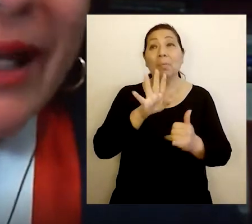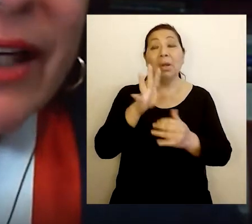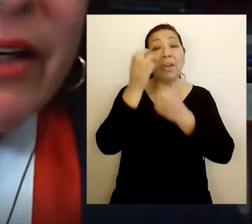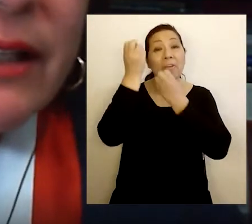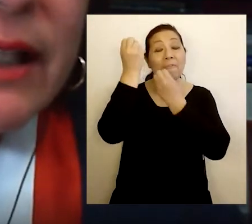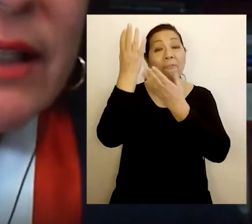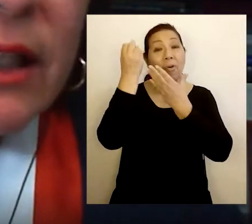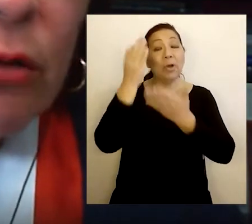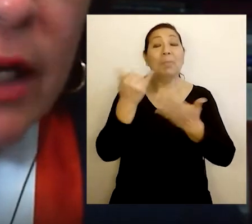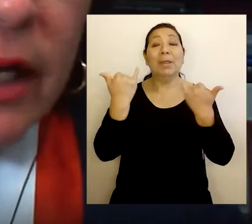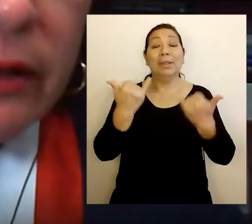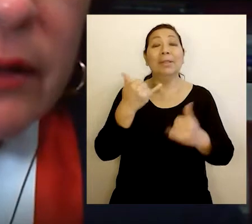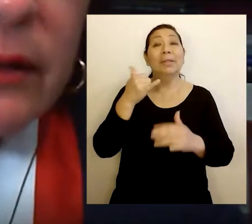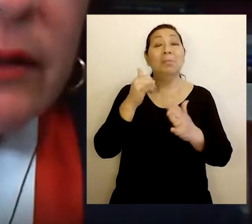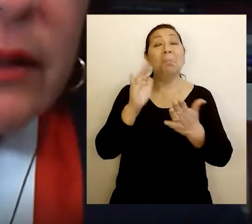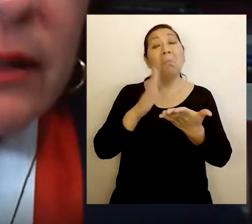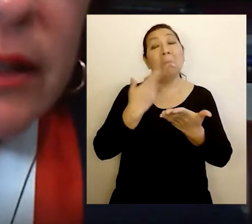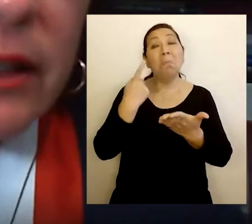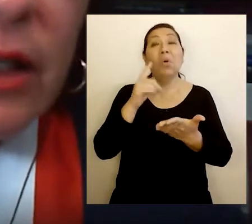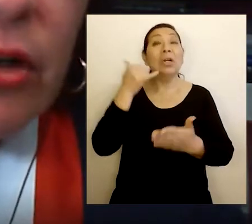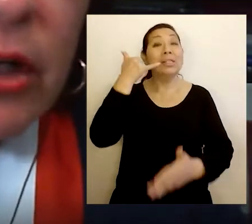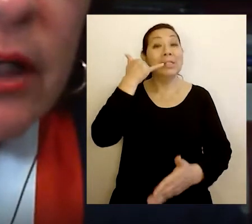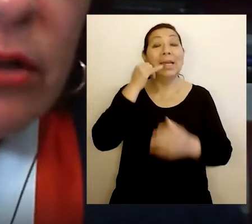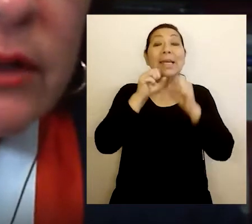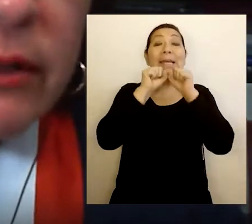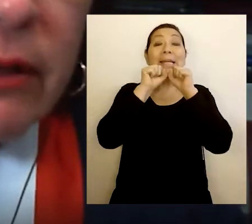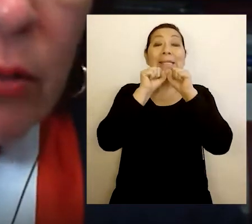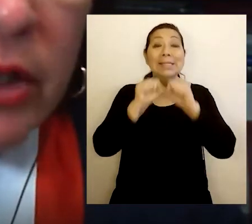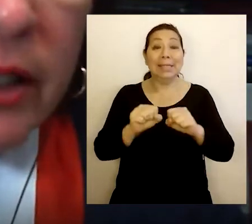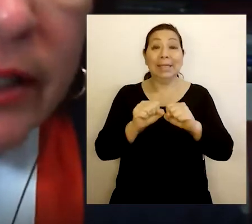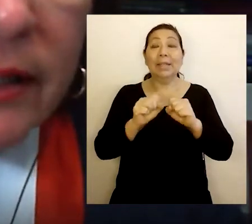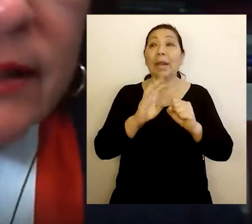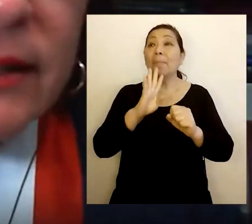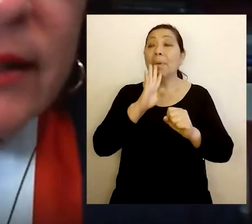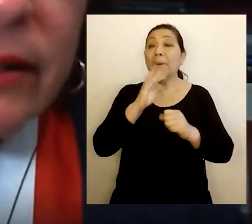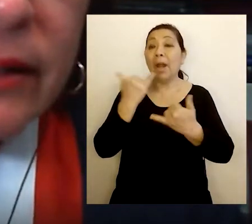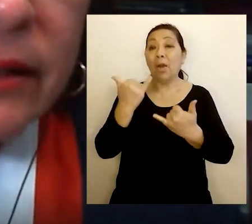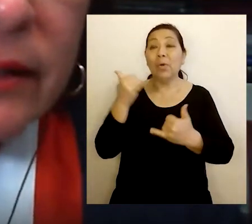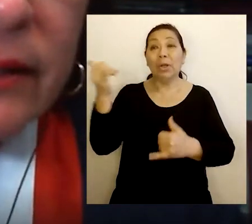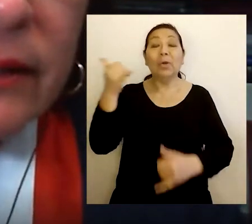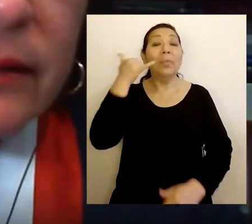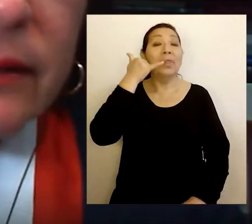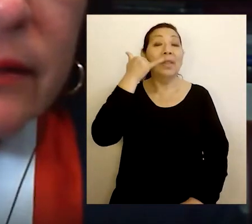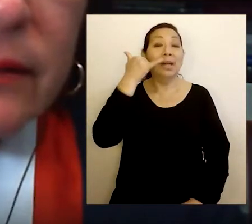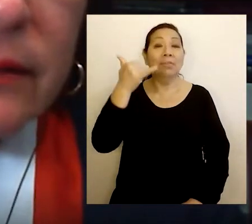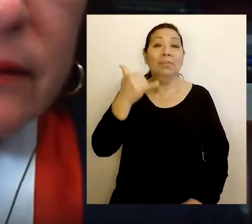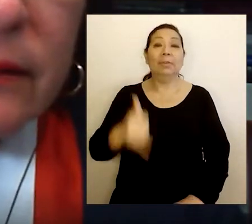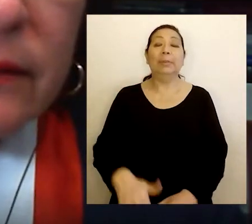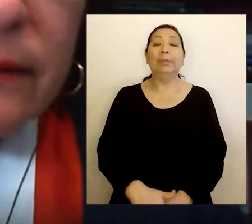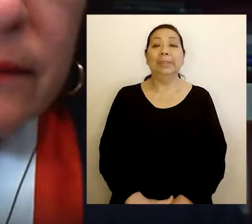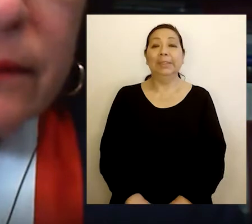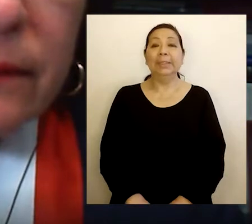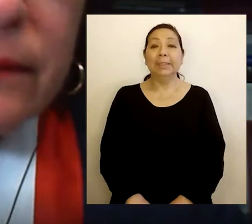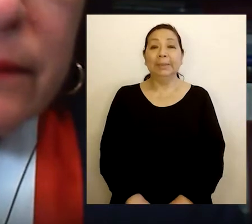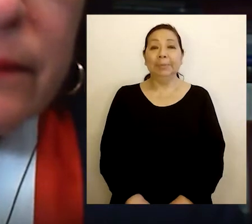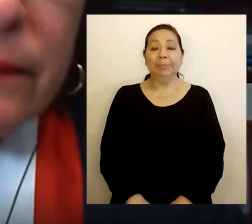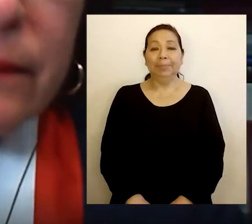informe a través del celular. El secretario relator se va a comunicar en este instante.